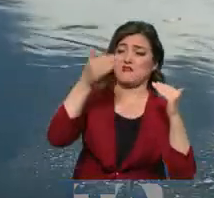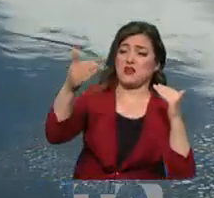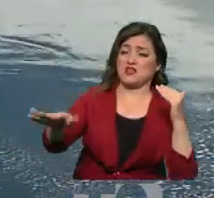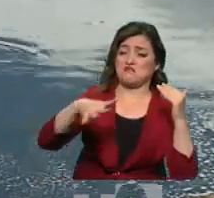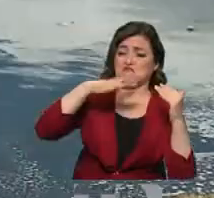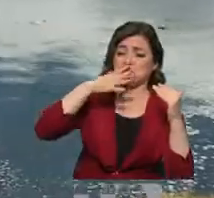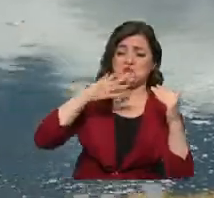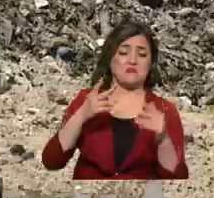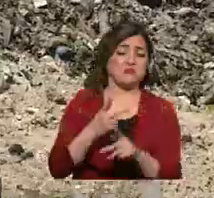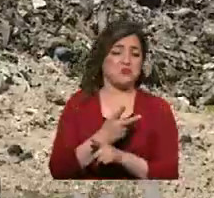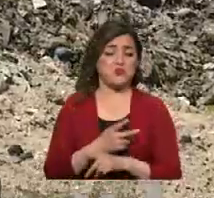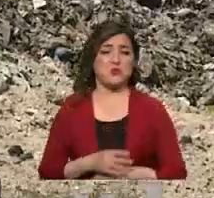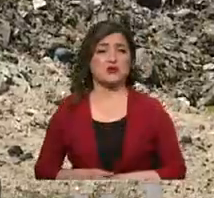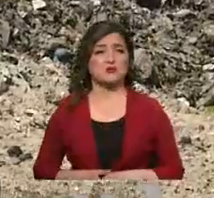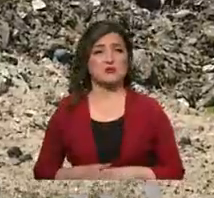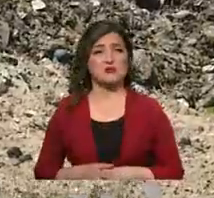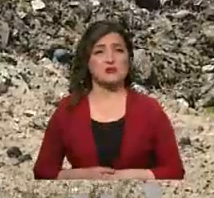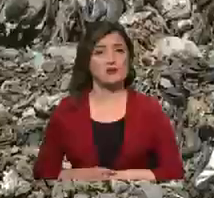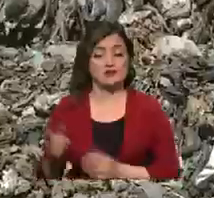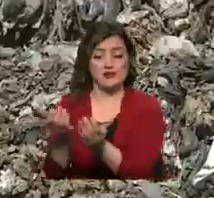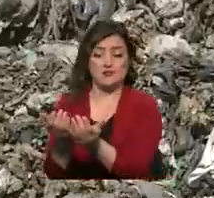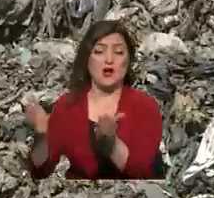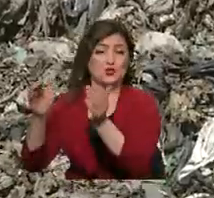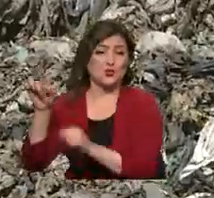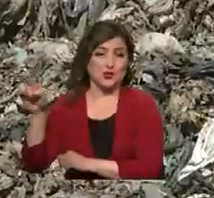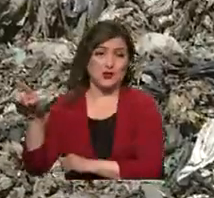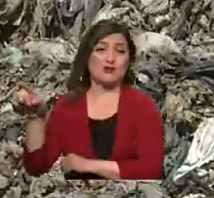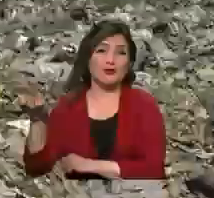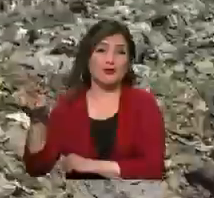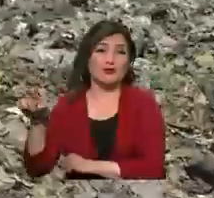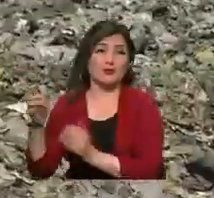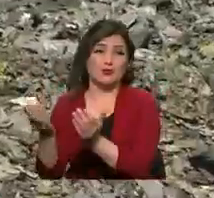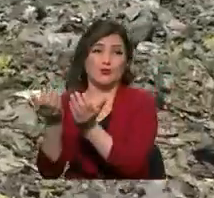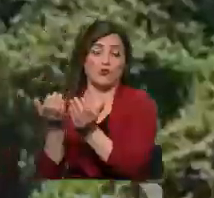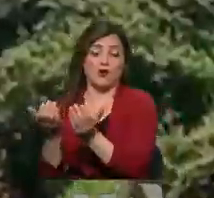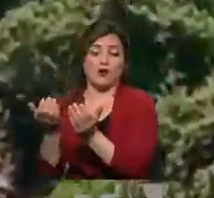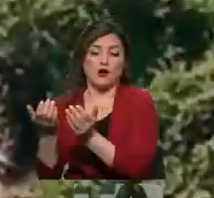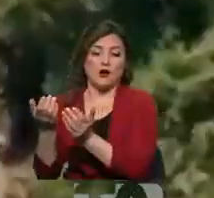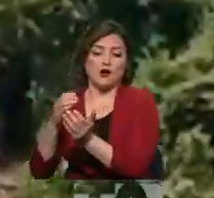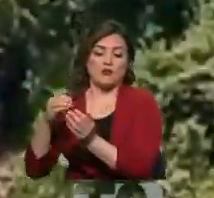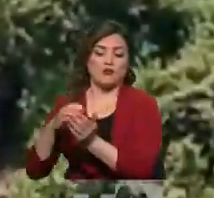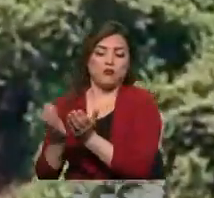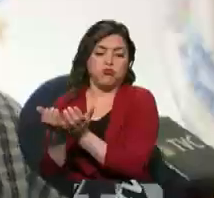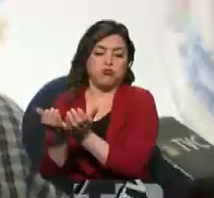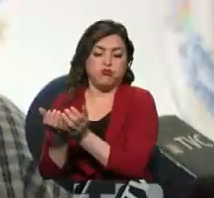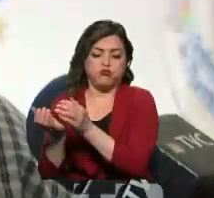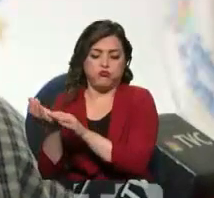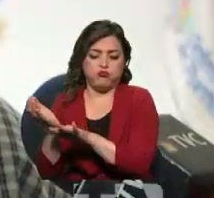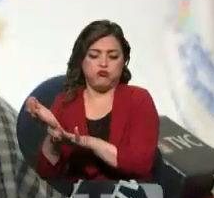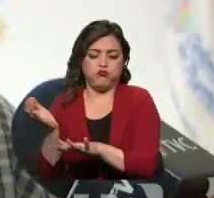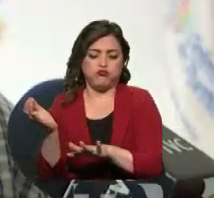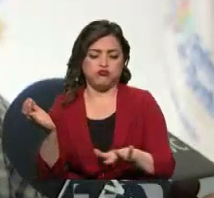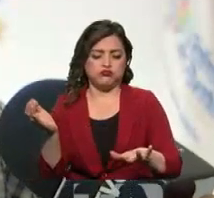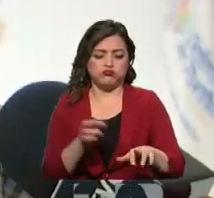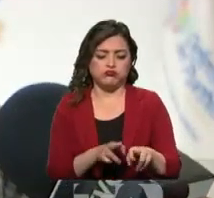habitantes aseguran que los lixiviados de la basura del relleno sanitario están siendo depositados al río sin tratamiento alguno. El impacto